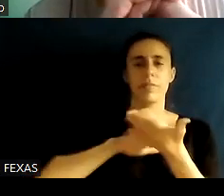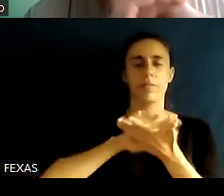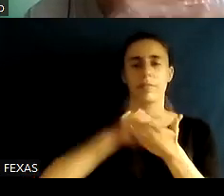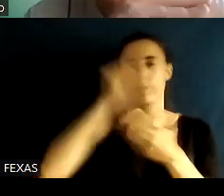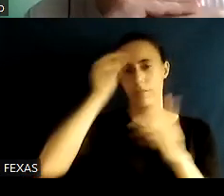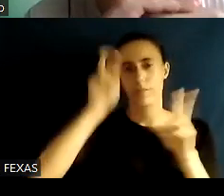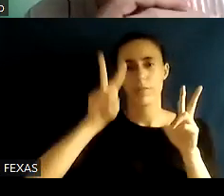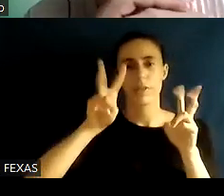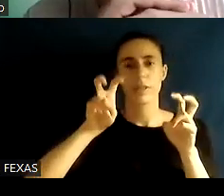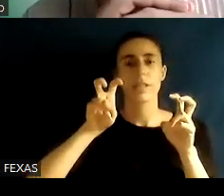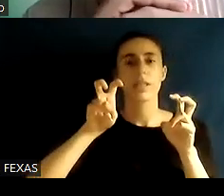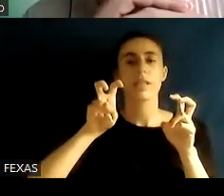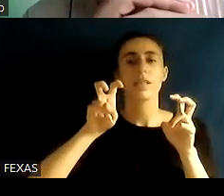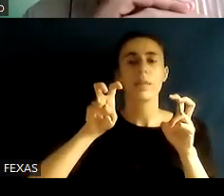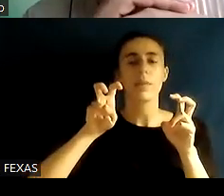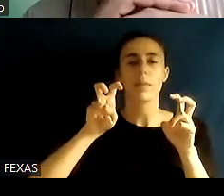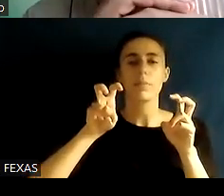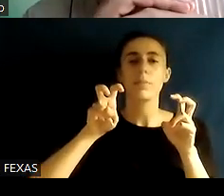la astenia primaveral.